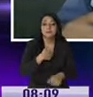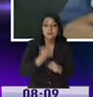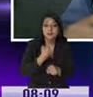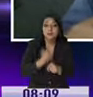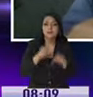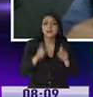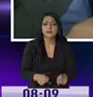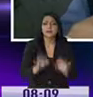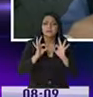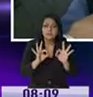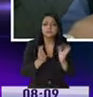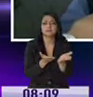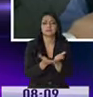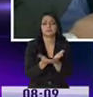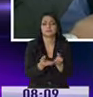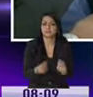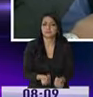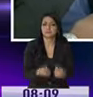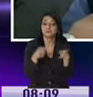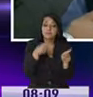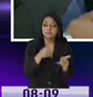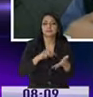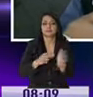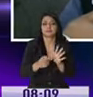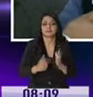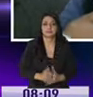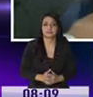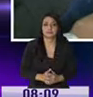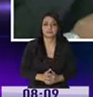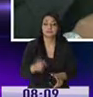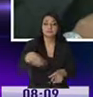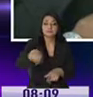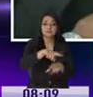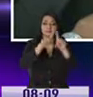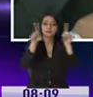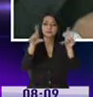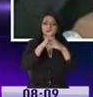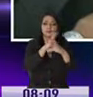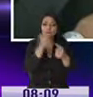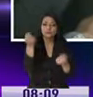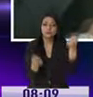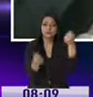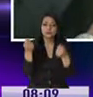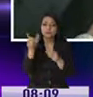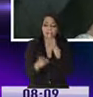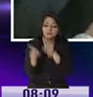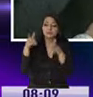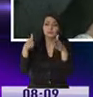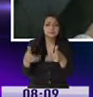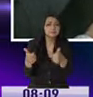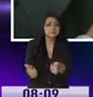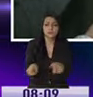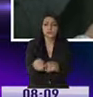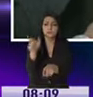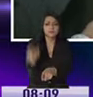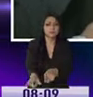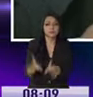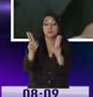ser de excelencia. A eso me refiero. Que ustedes, señores transportistas, les traten a la gente como gente. Eso,